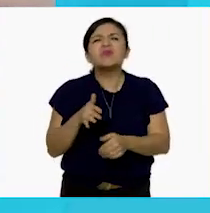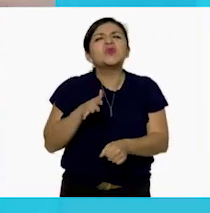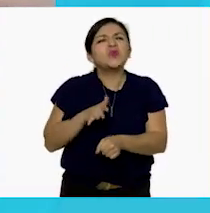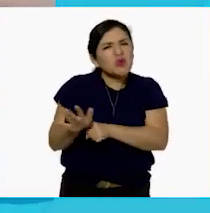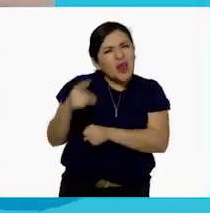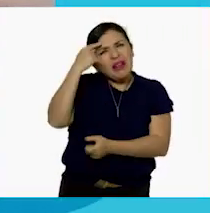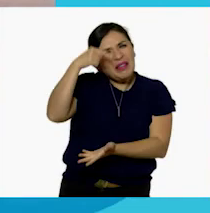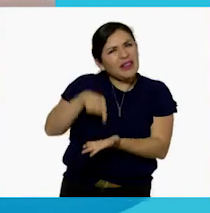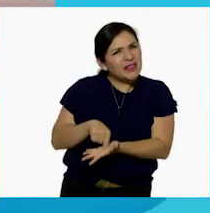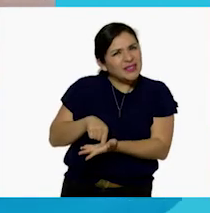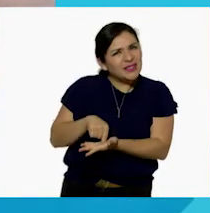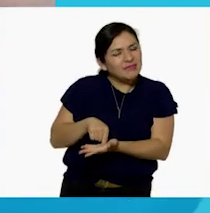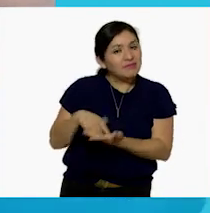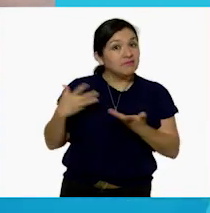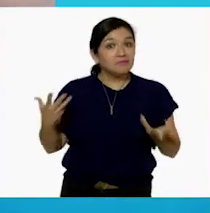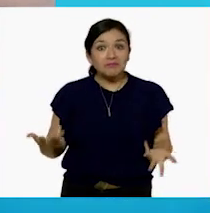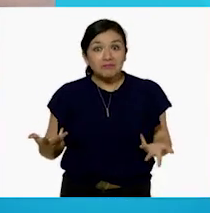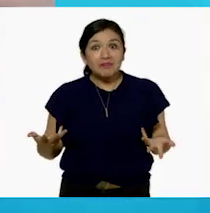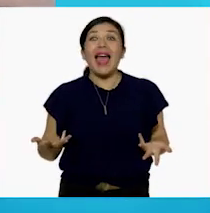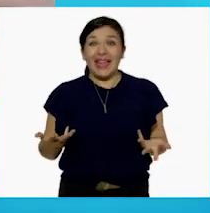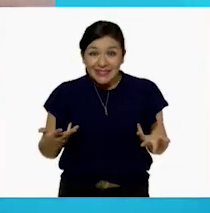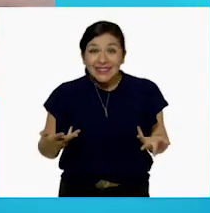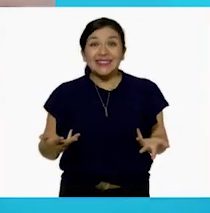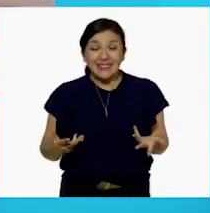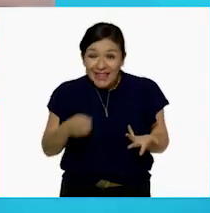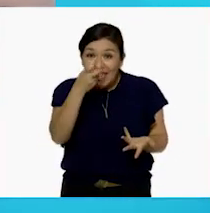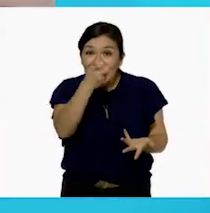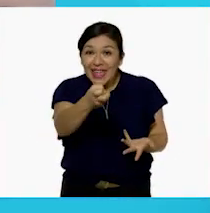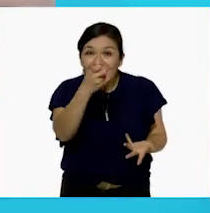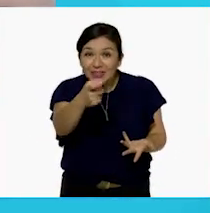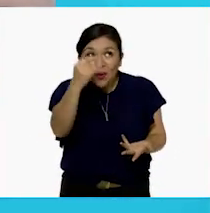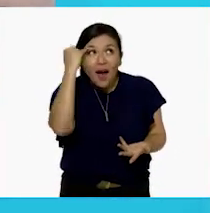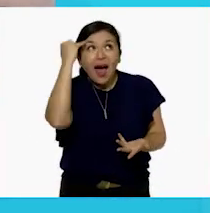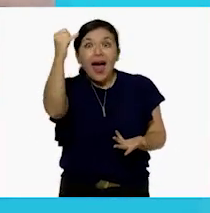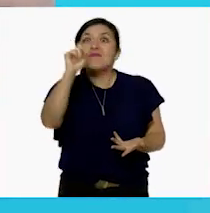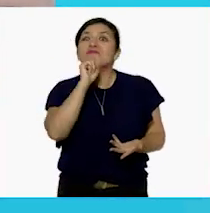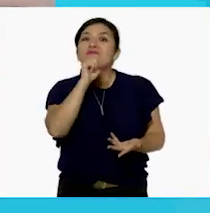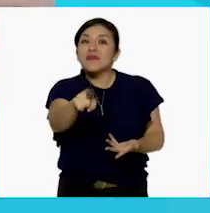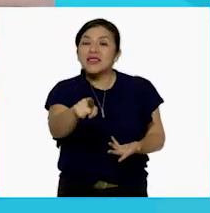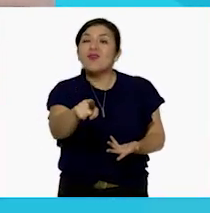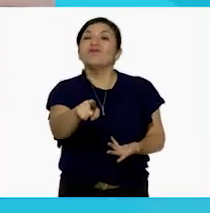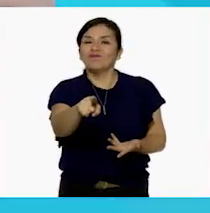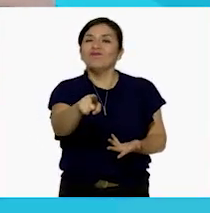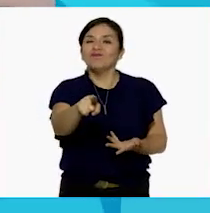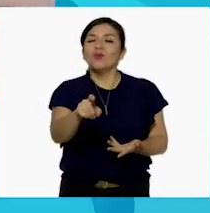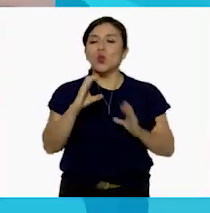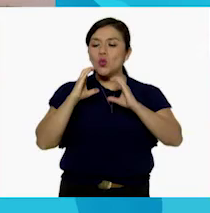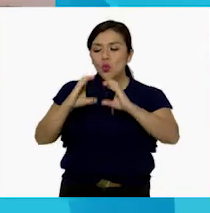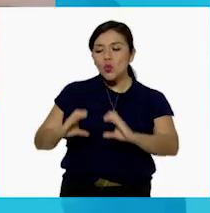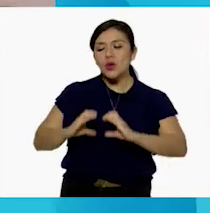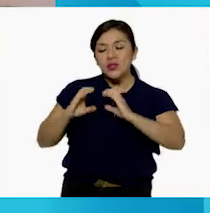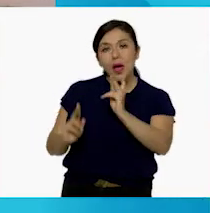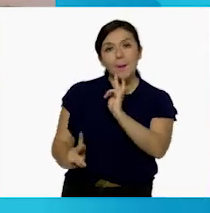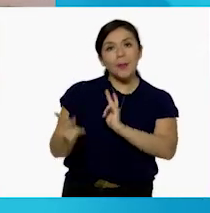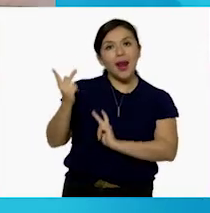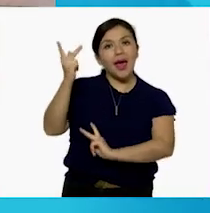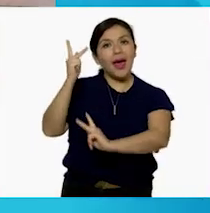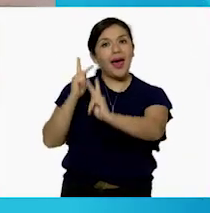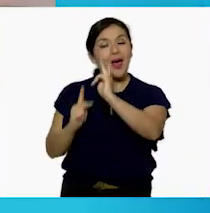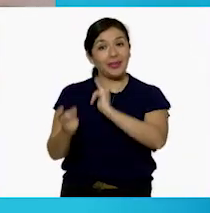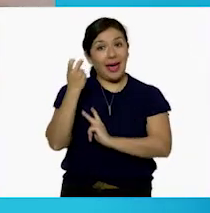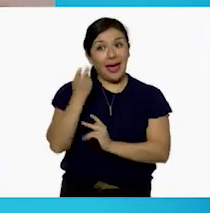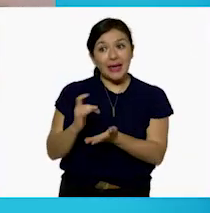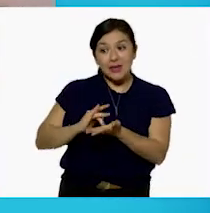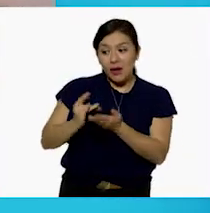refiero? ¡Sí! Es eso que te imaginaste. Es sobre el cuidado de las plantas, pues gracias